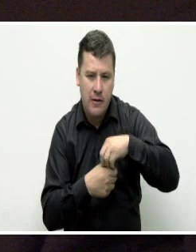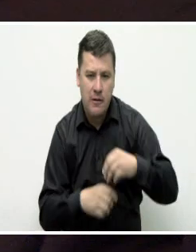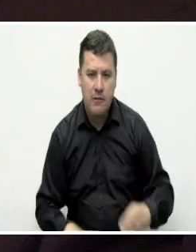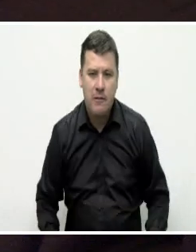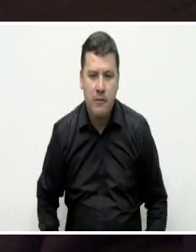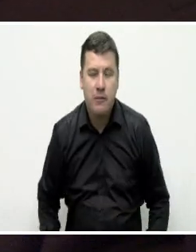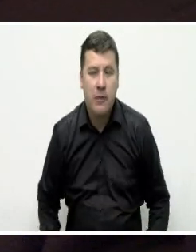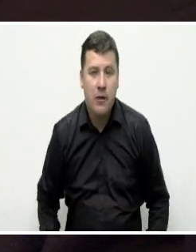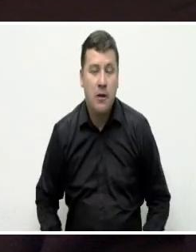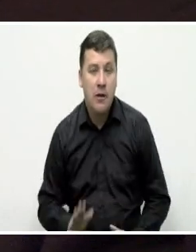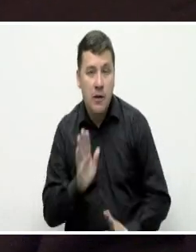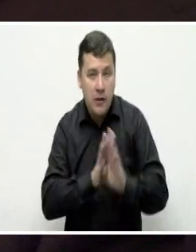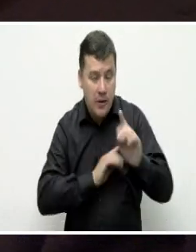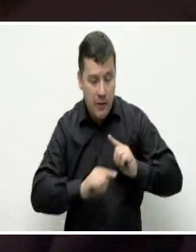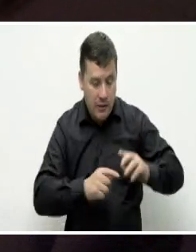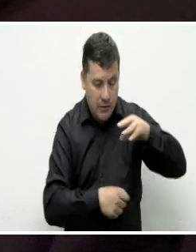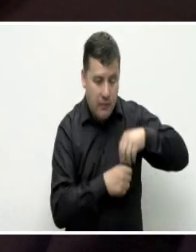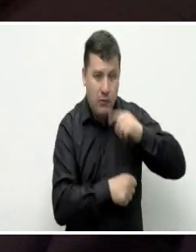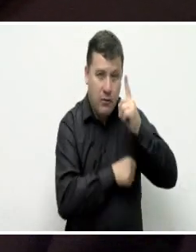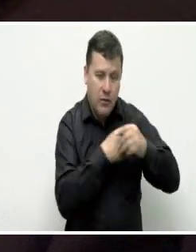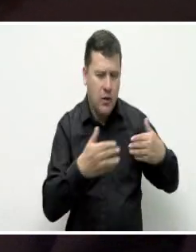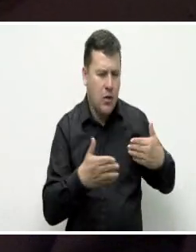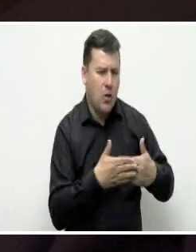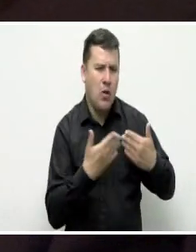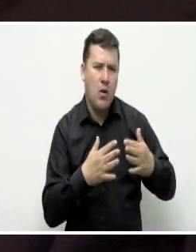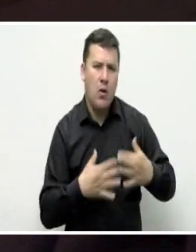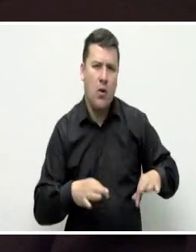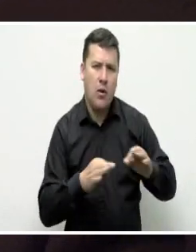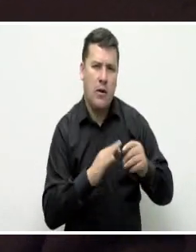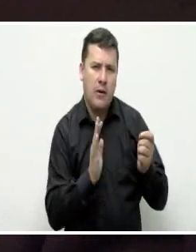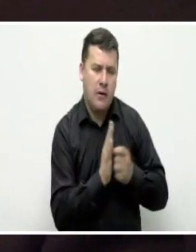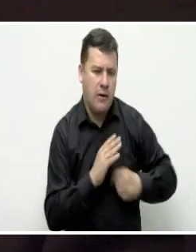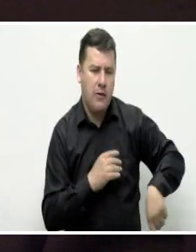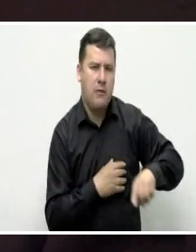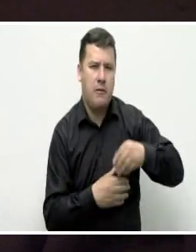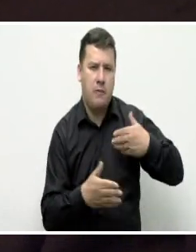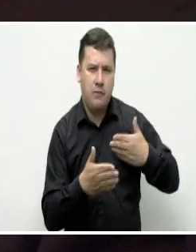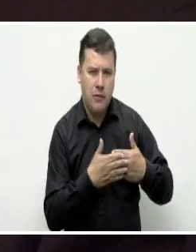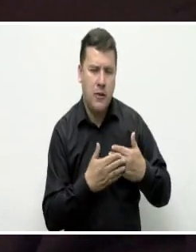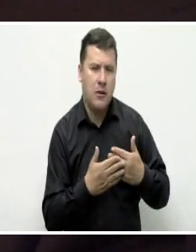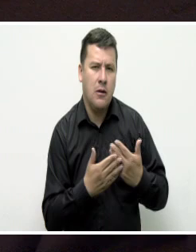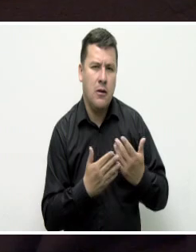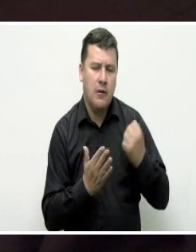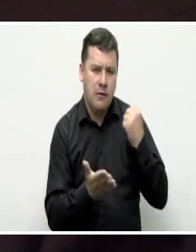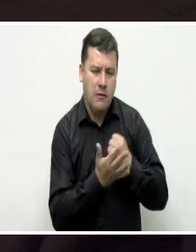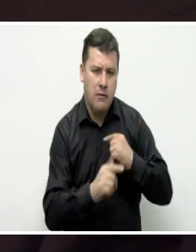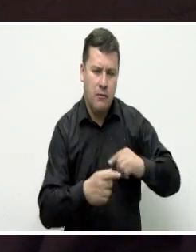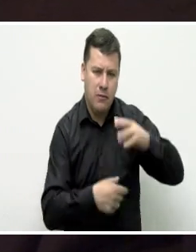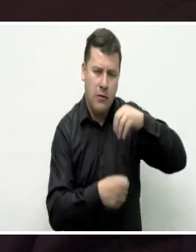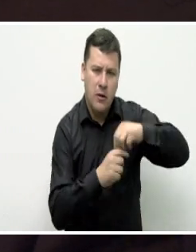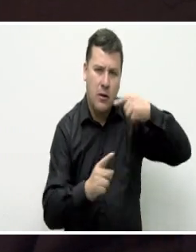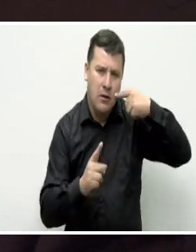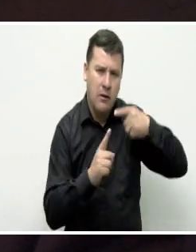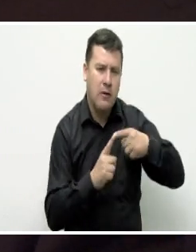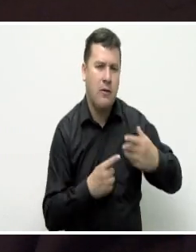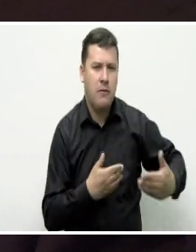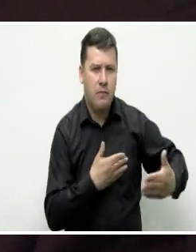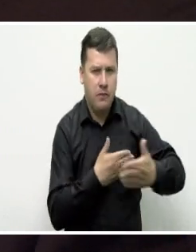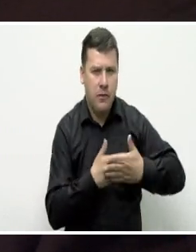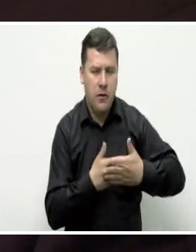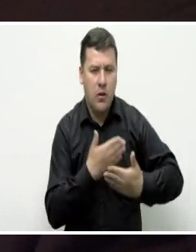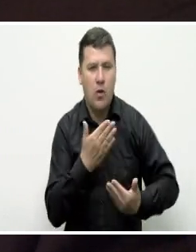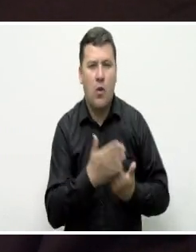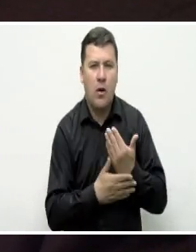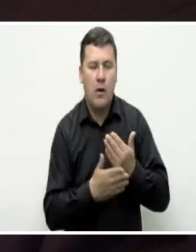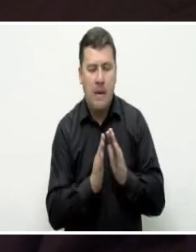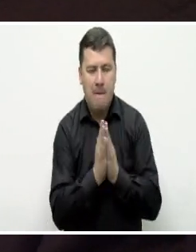Y en cuanto a desarrollo administrativo, este año ha sido un año muy importante. Hemos expedido los actos administrativos de nuestro nuevo